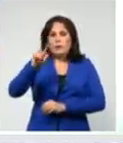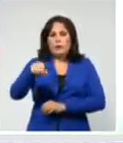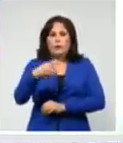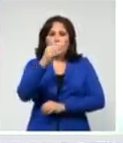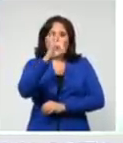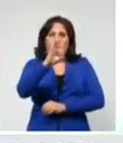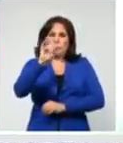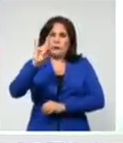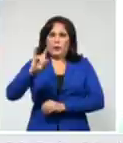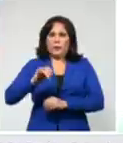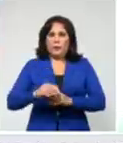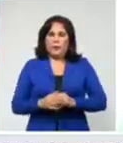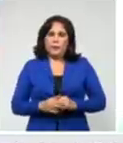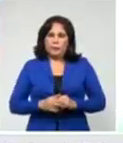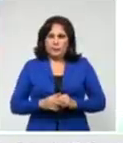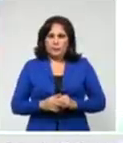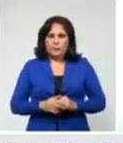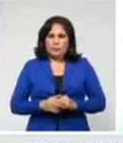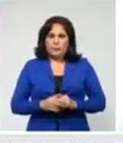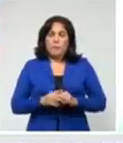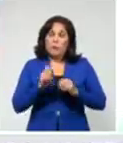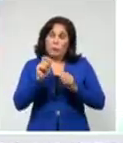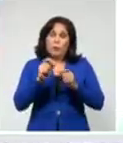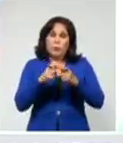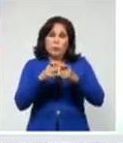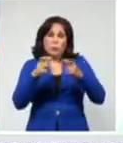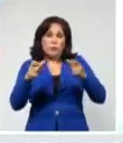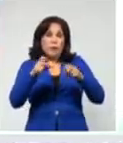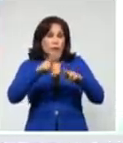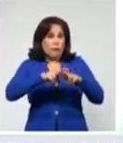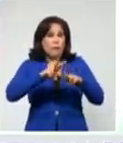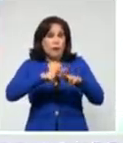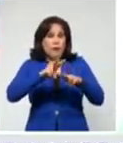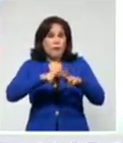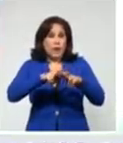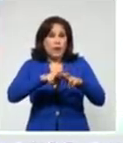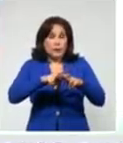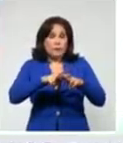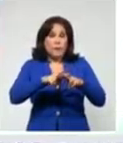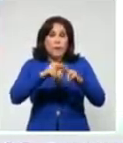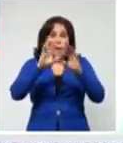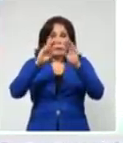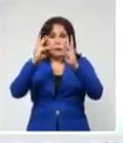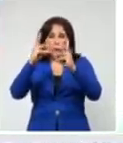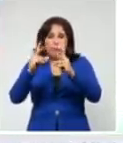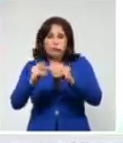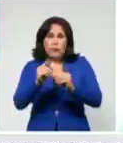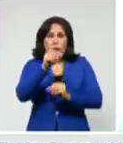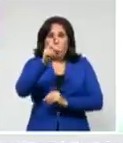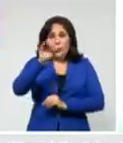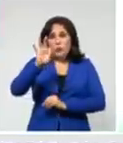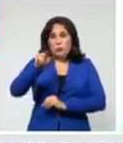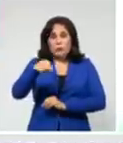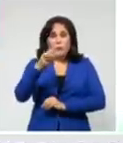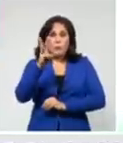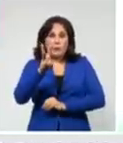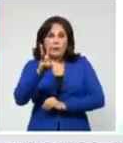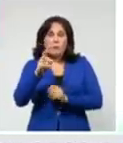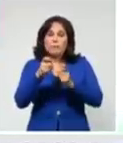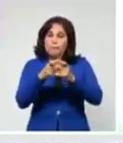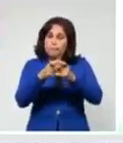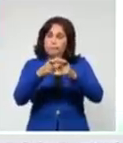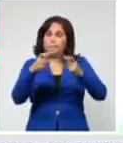57,89. Se incrementa en La Habana a una tasa de 18,13, se incrementa